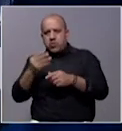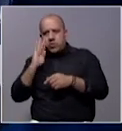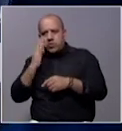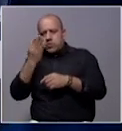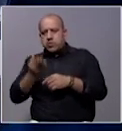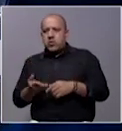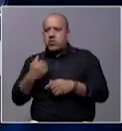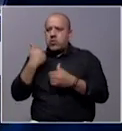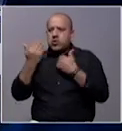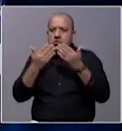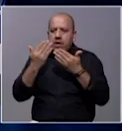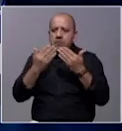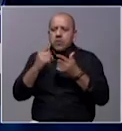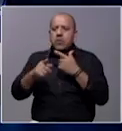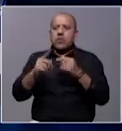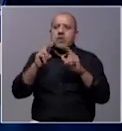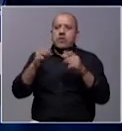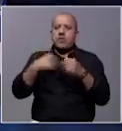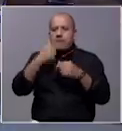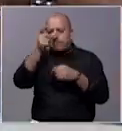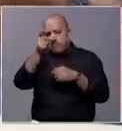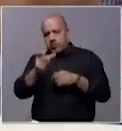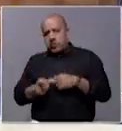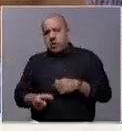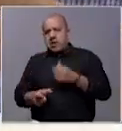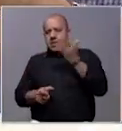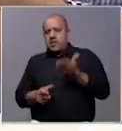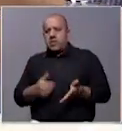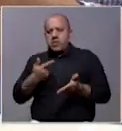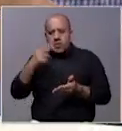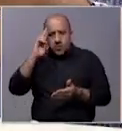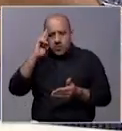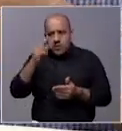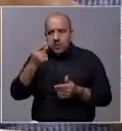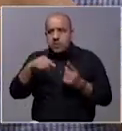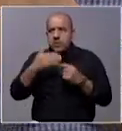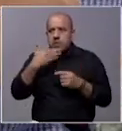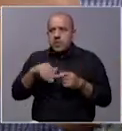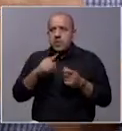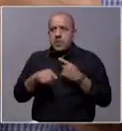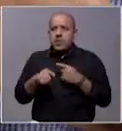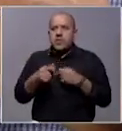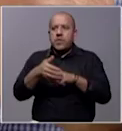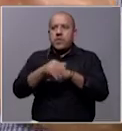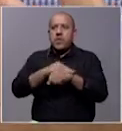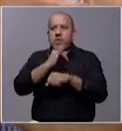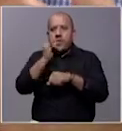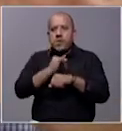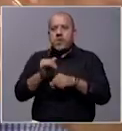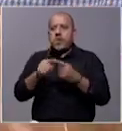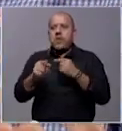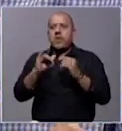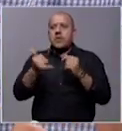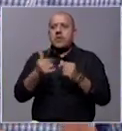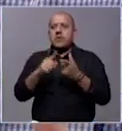entonces cuando yo hablo desde el costo personal lo digo con mucho respeto pero entiendo que daniel martínez ya no está asumiendo